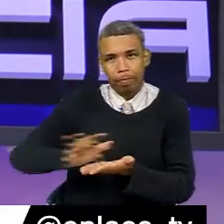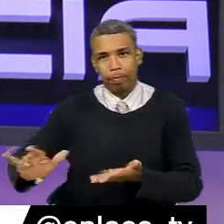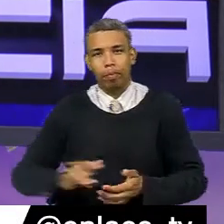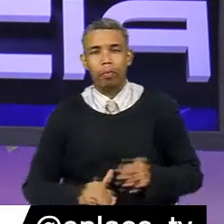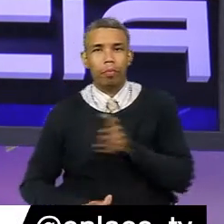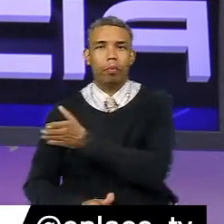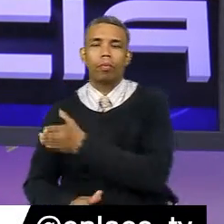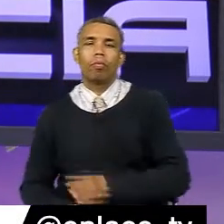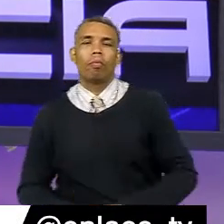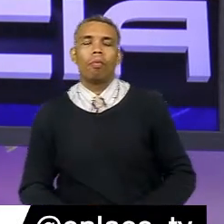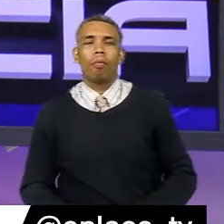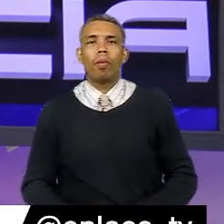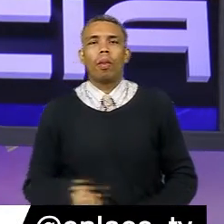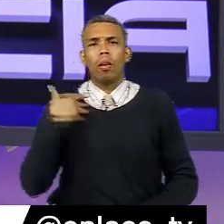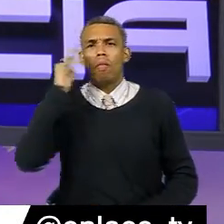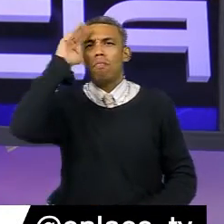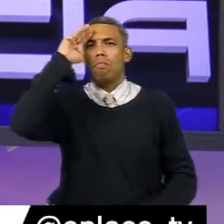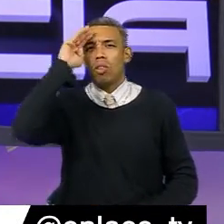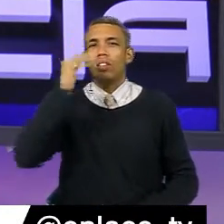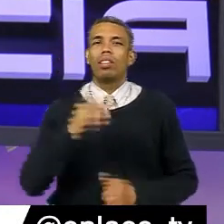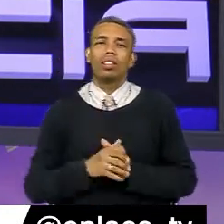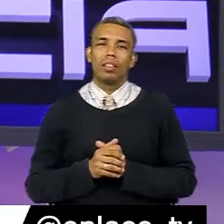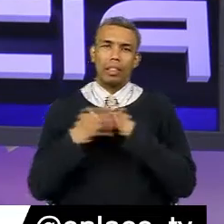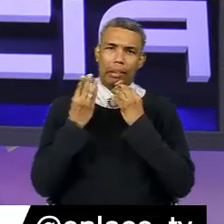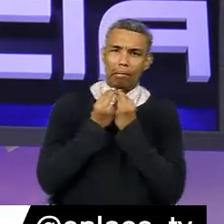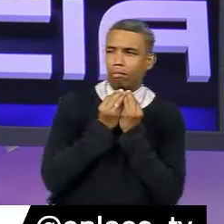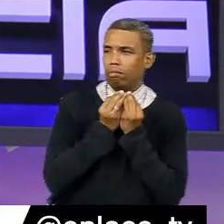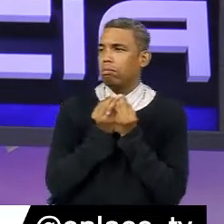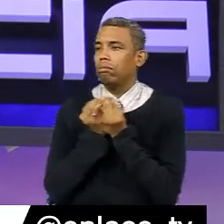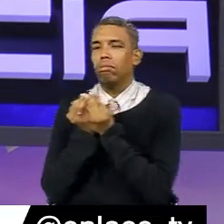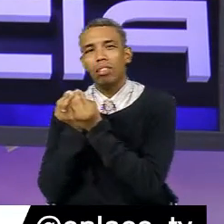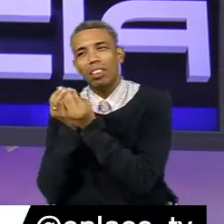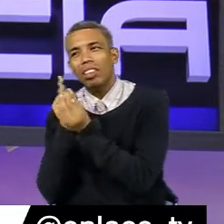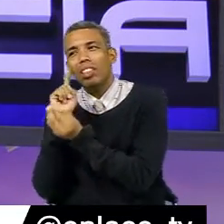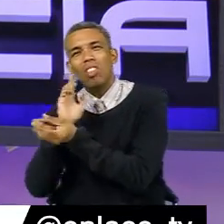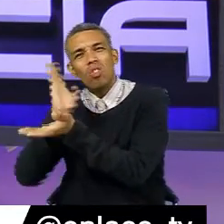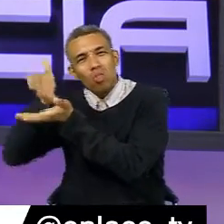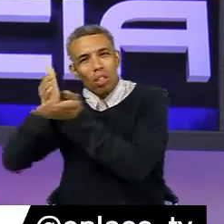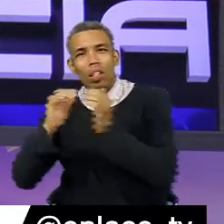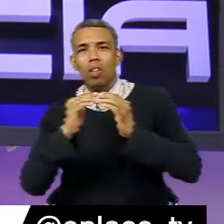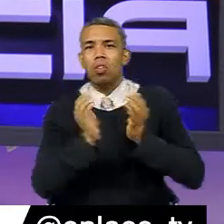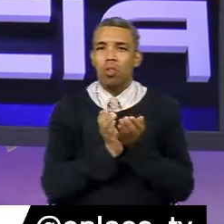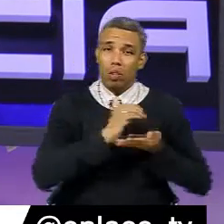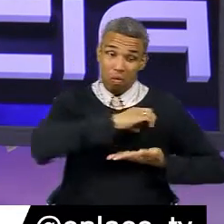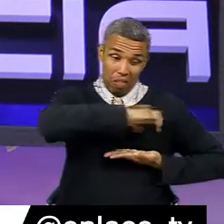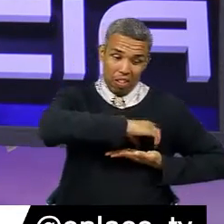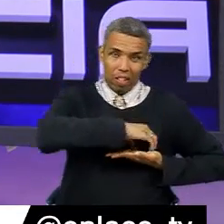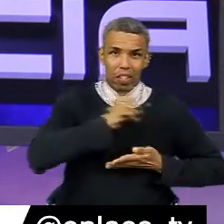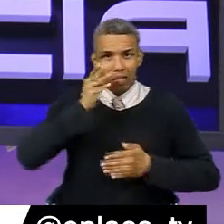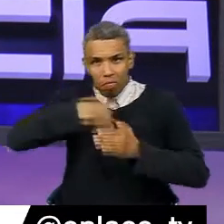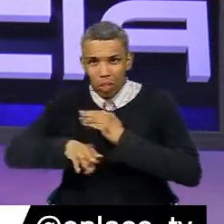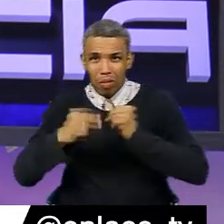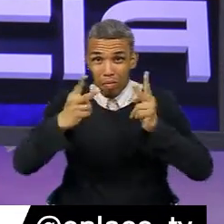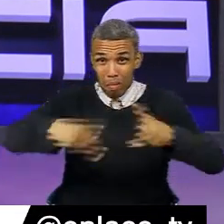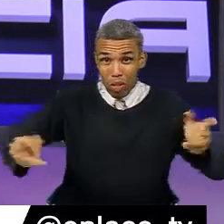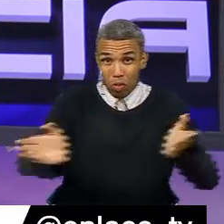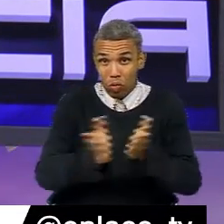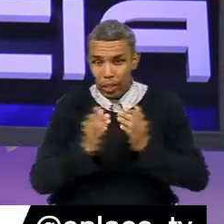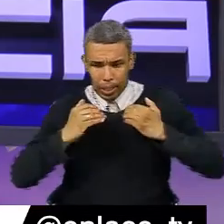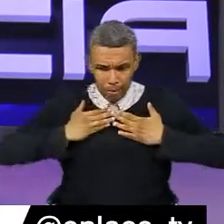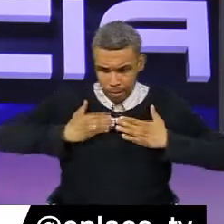registros pedagógicos en la institución educativa El Castillo. Jeringas, tijeras y otros elementos cortopunzantes fueron decomisados por los